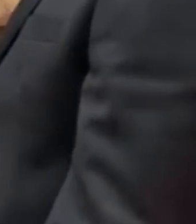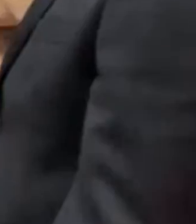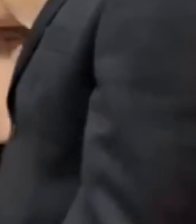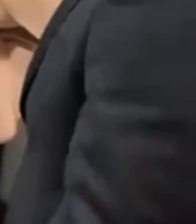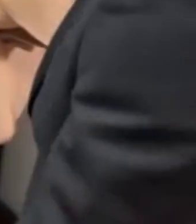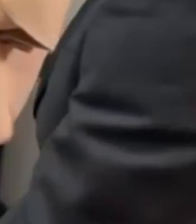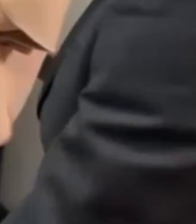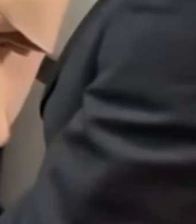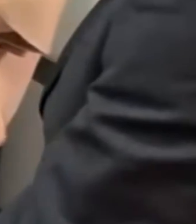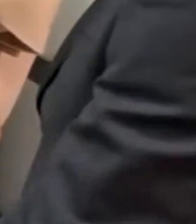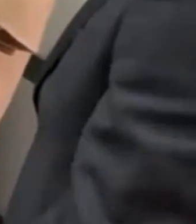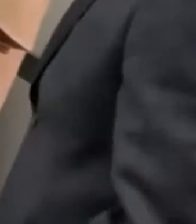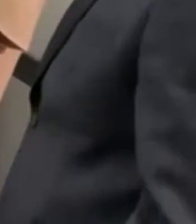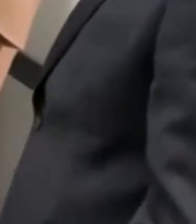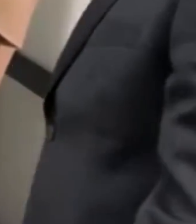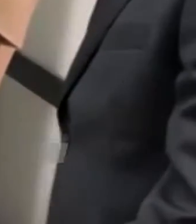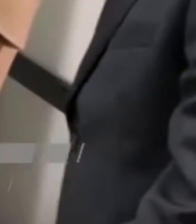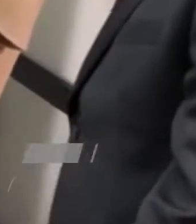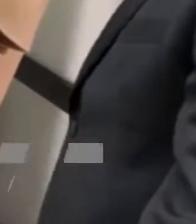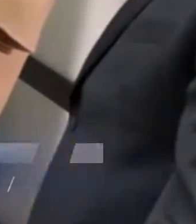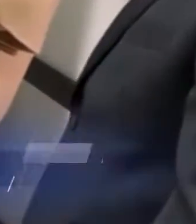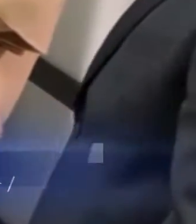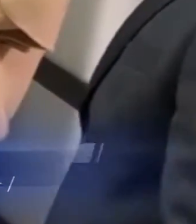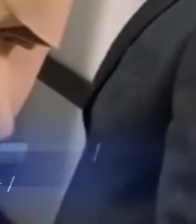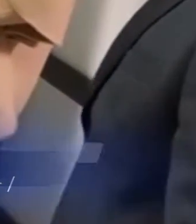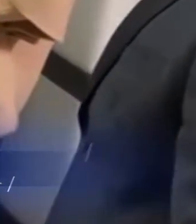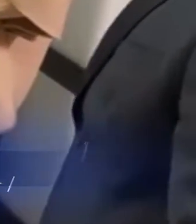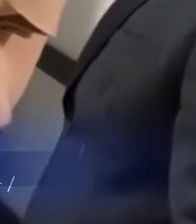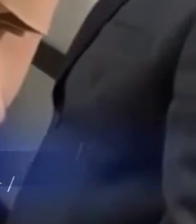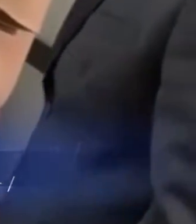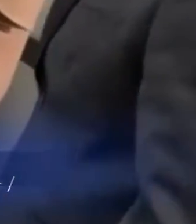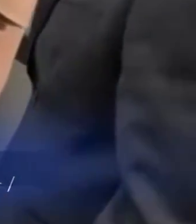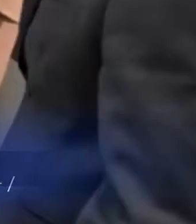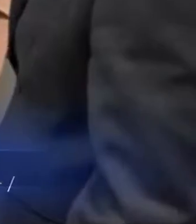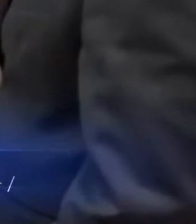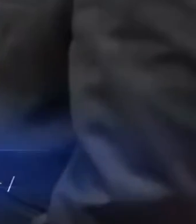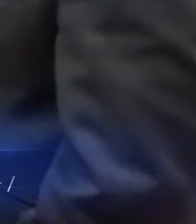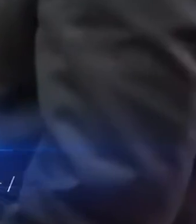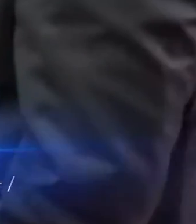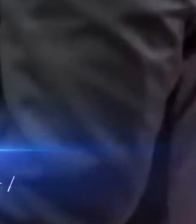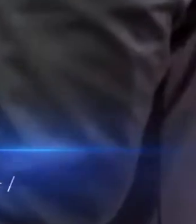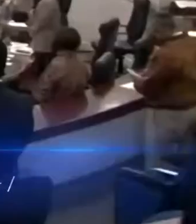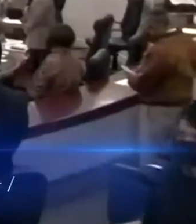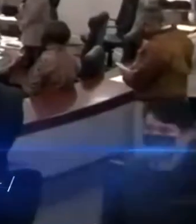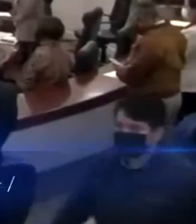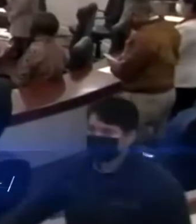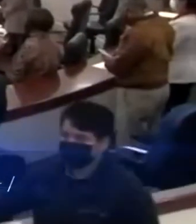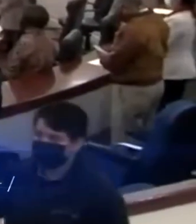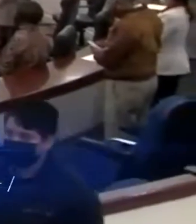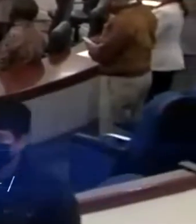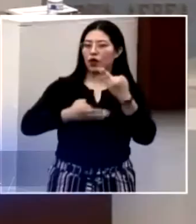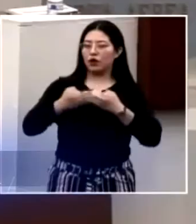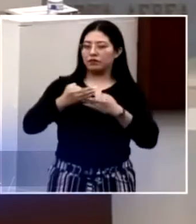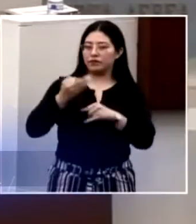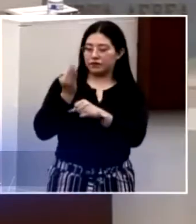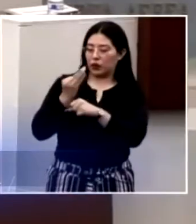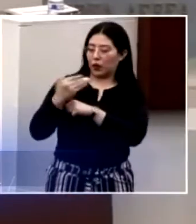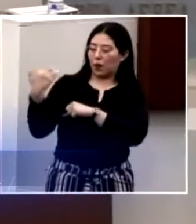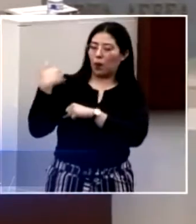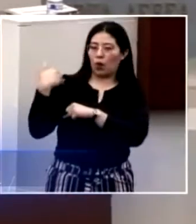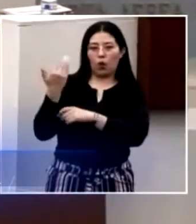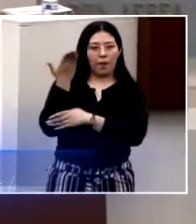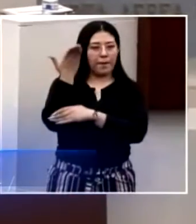la directora de ingresos laura luz cuevas ramírez y el director de egresos omar valadés macías se informó que este paquete